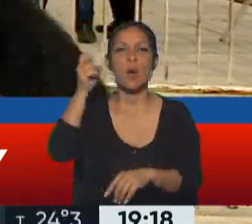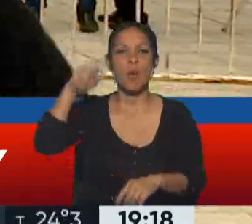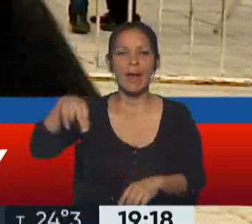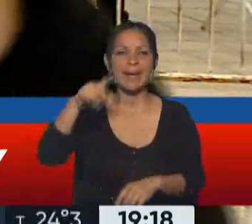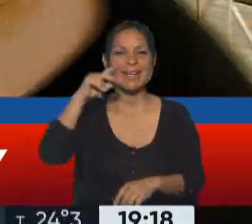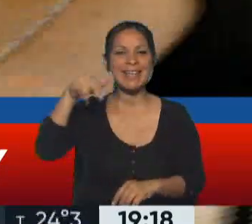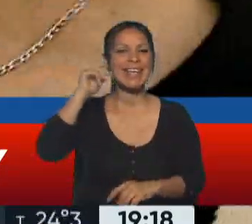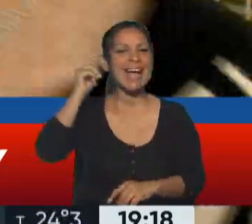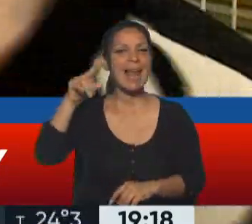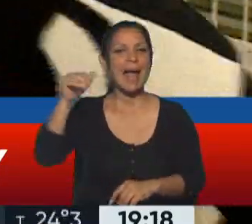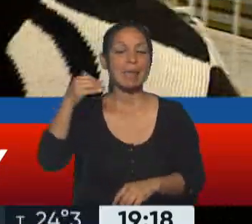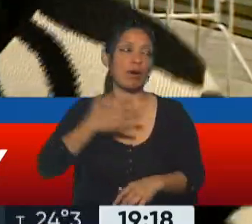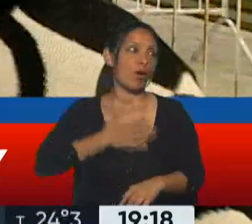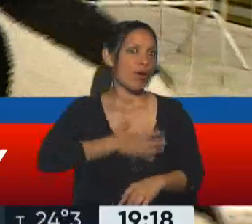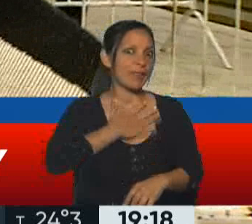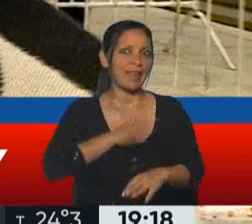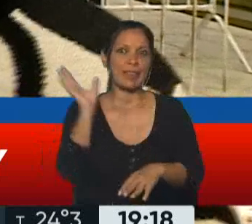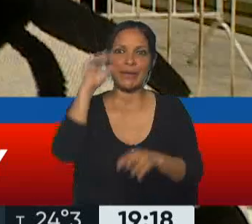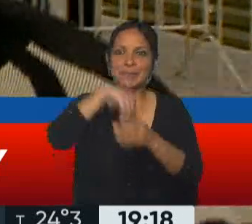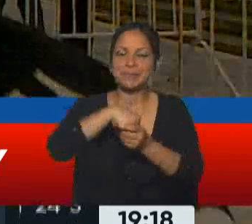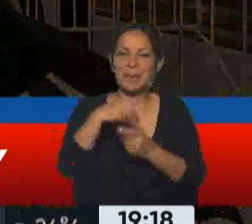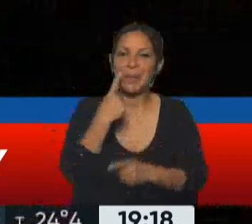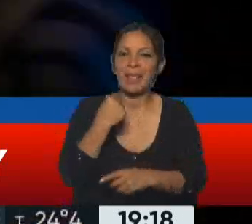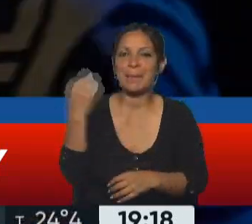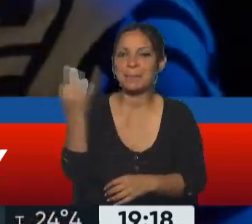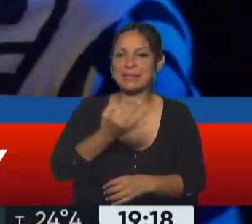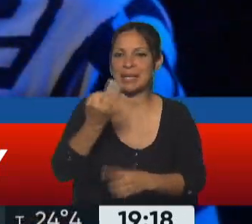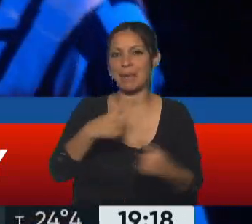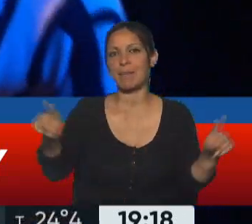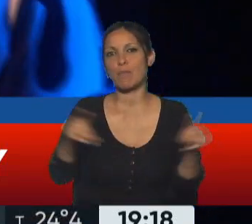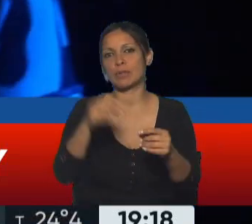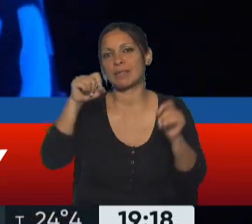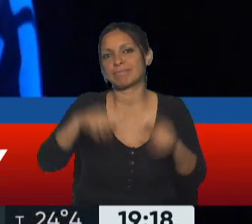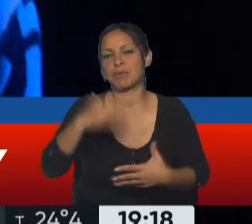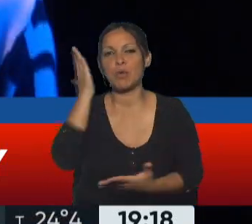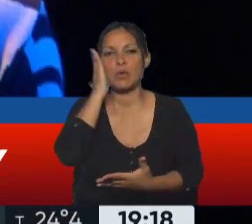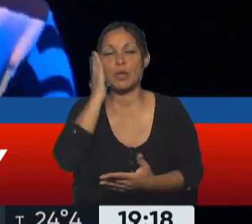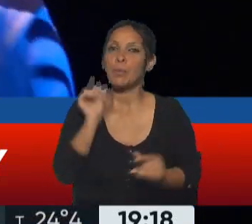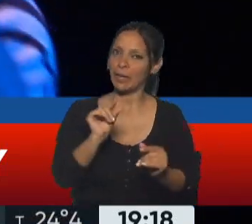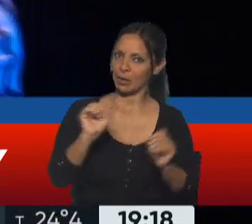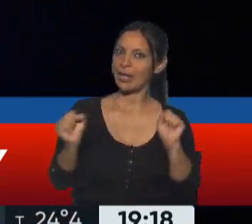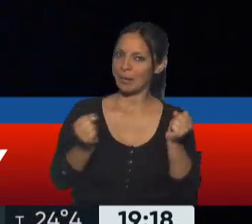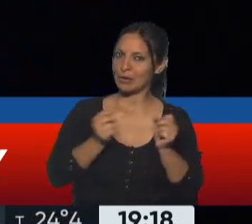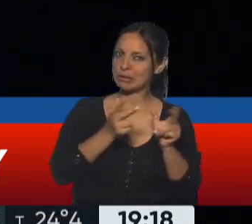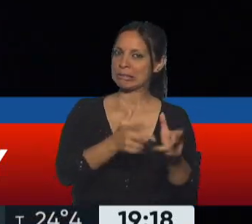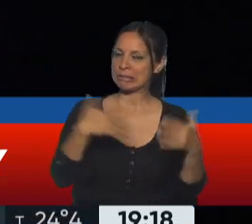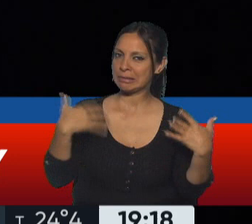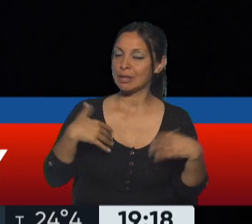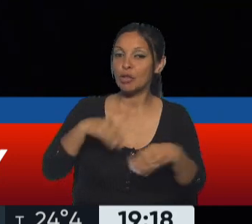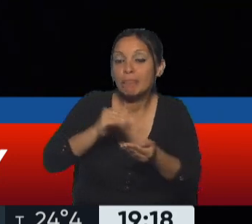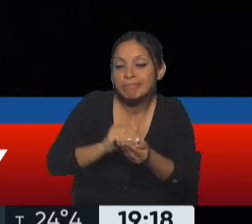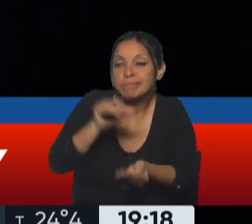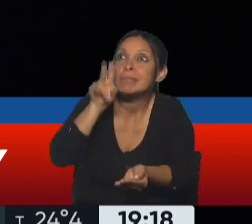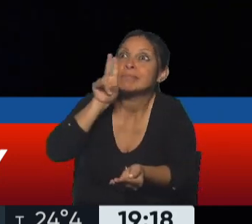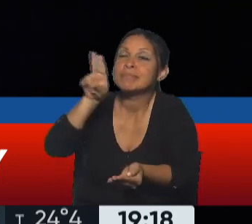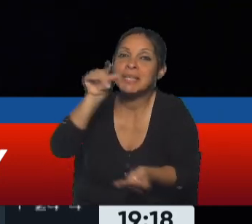de formar parte de este día tan especial, ¿no? Para nuestra música, nuestra cultura. Un poquito nervioso, te confieso. Me crié con Charly, con